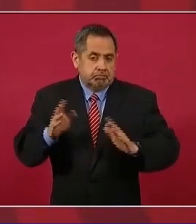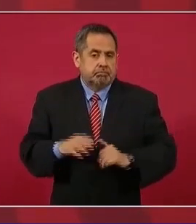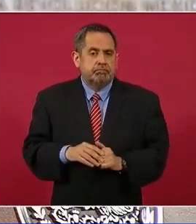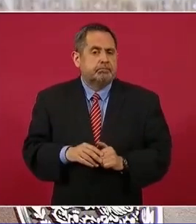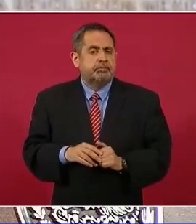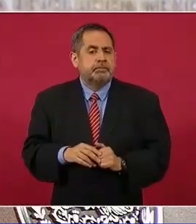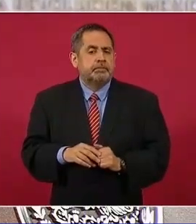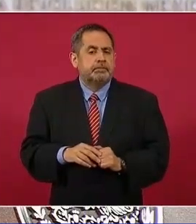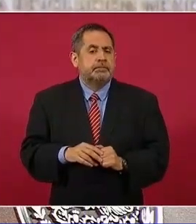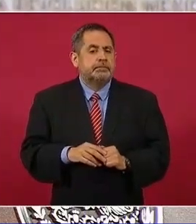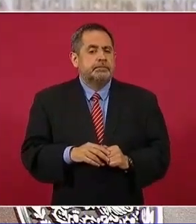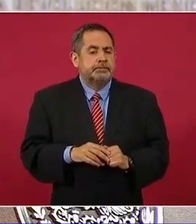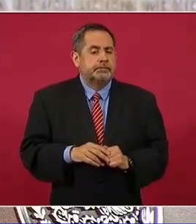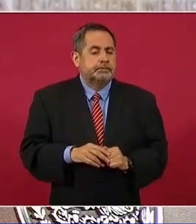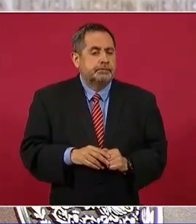Hay